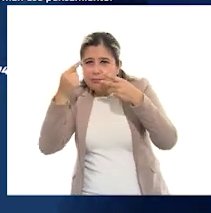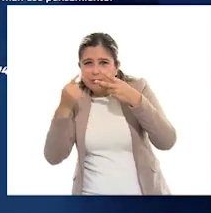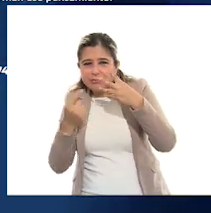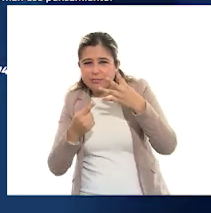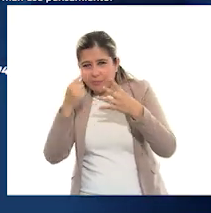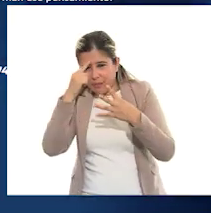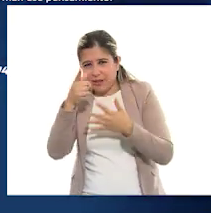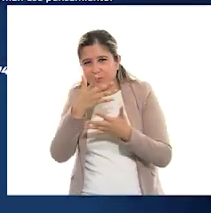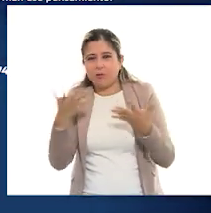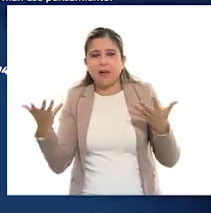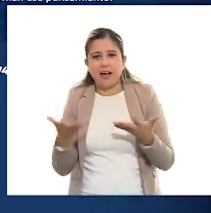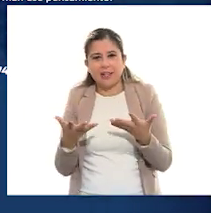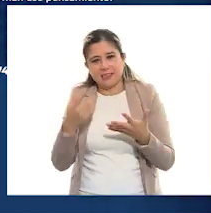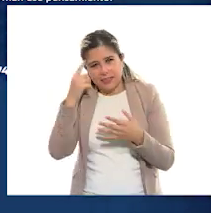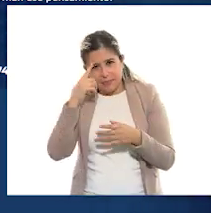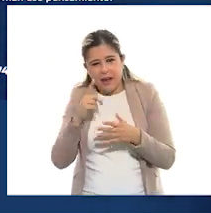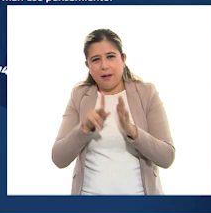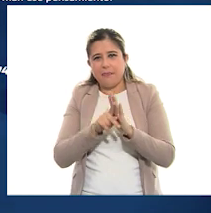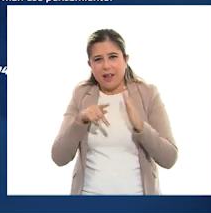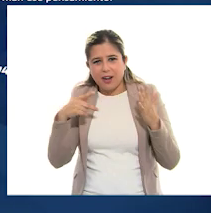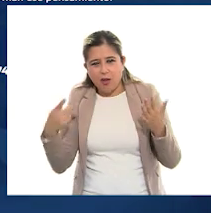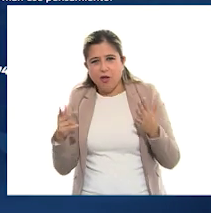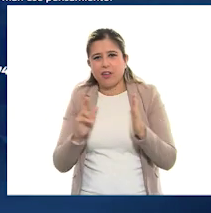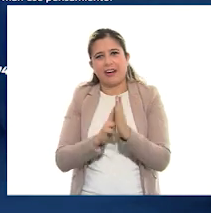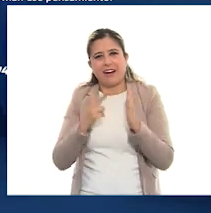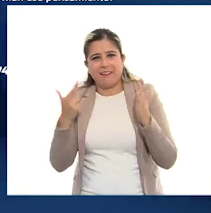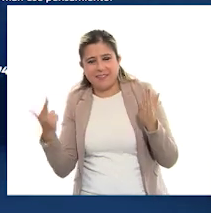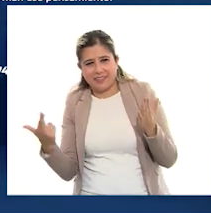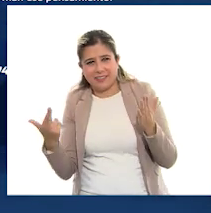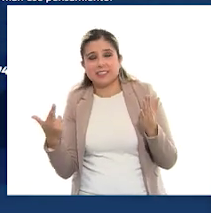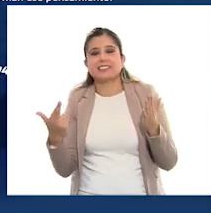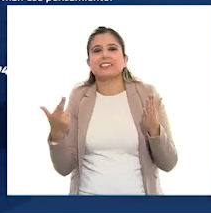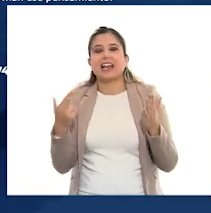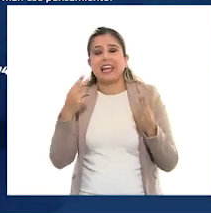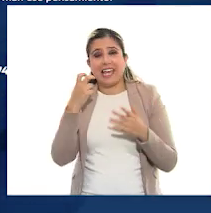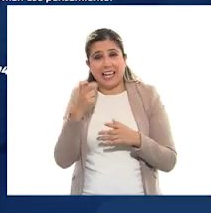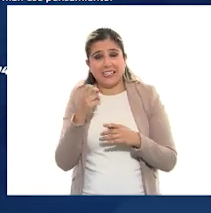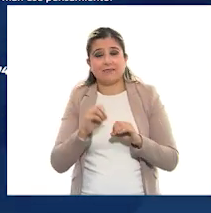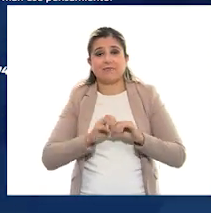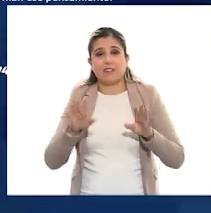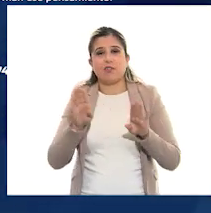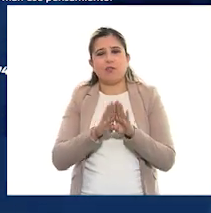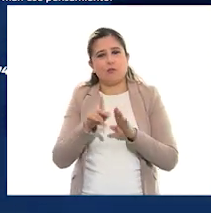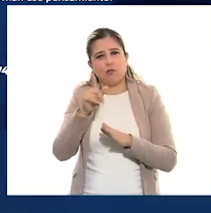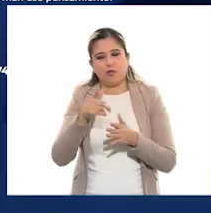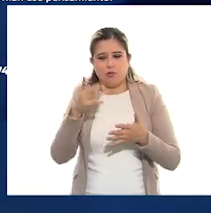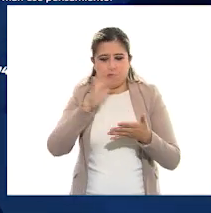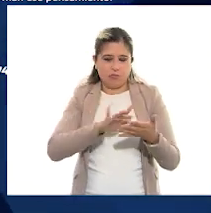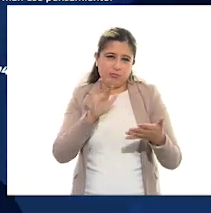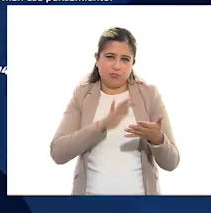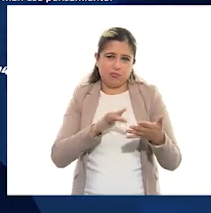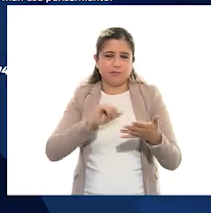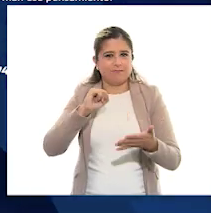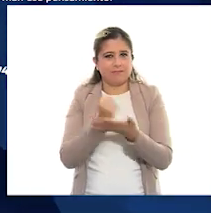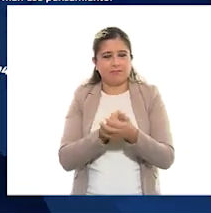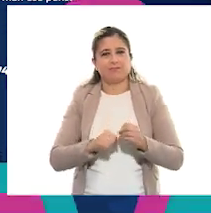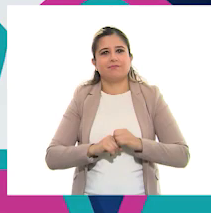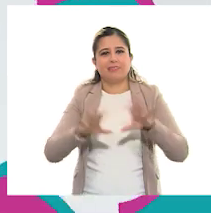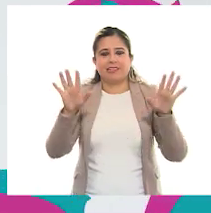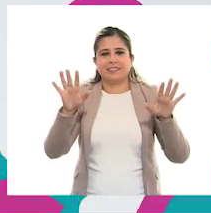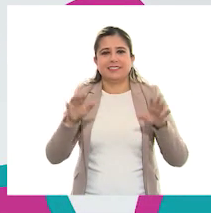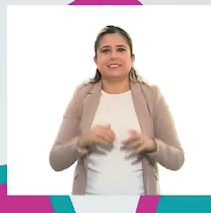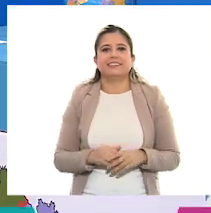que han hecho con soportes como periódicos y revistas. Y, por supuesto, con el tipo de textos que se publican en estos